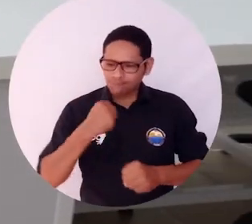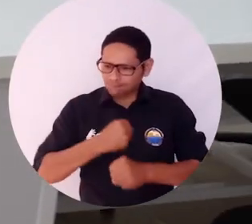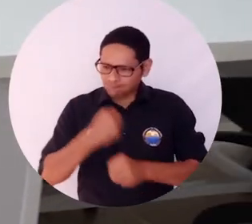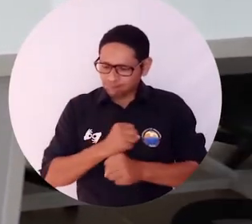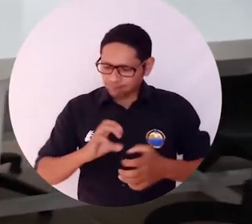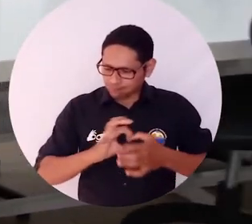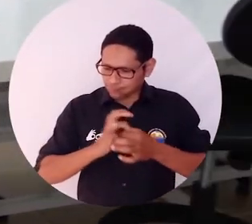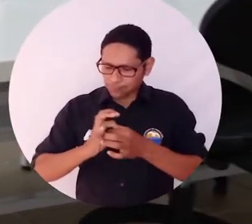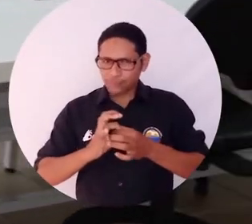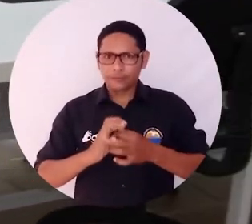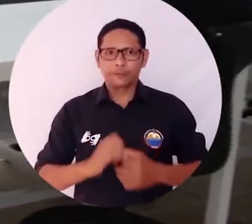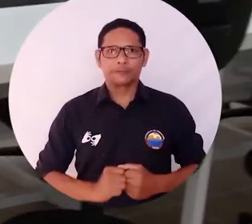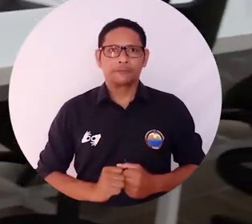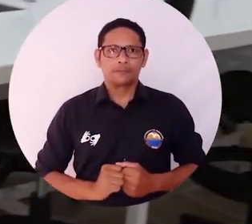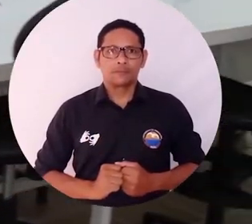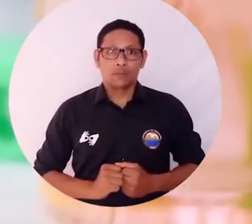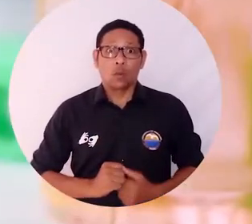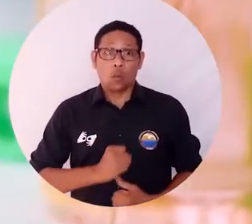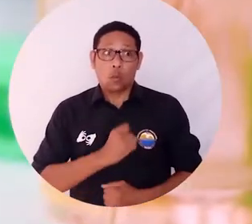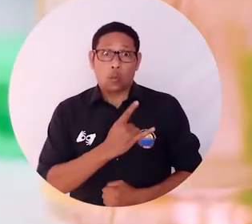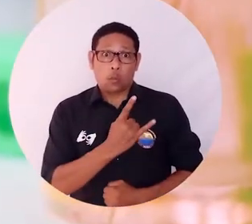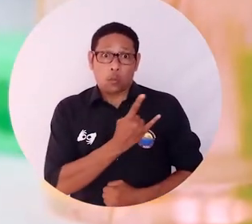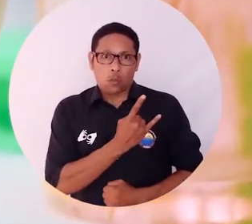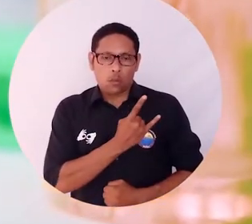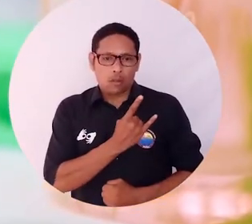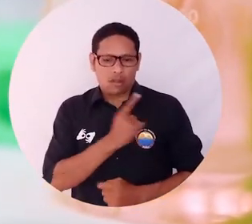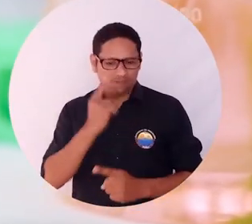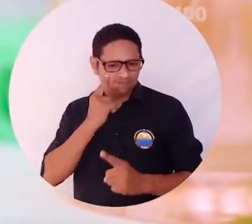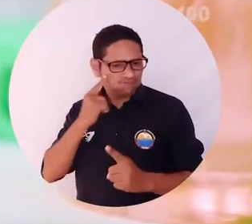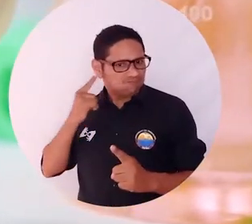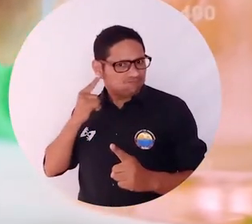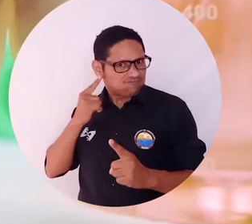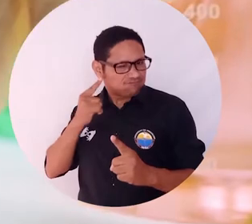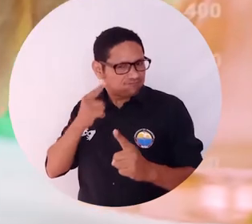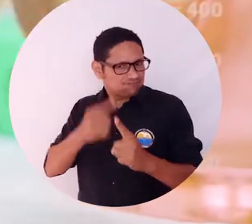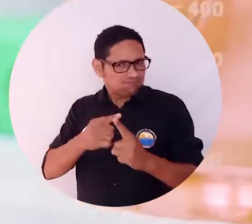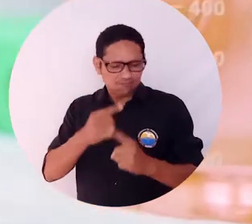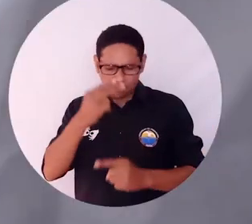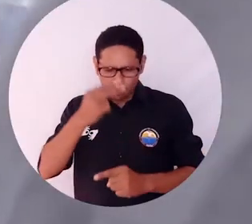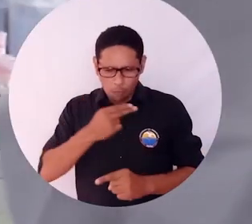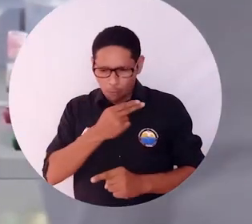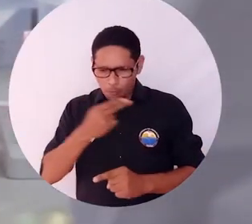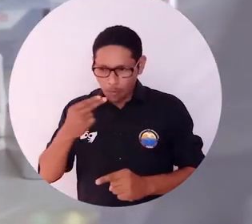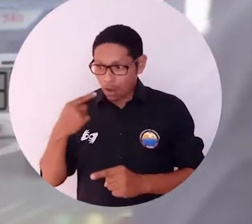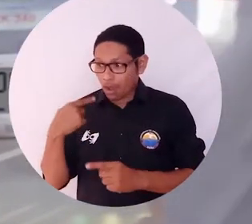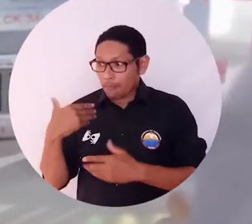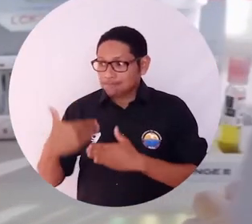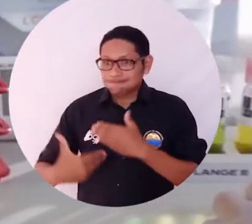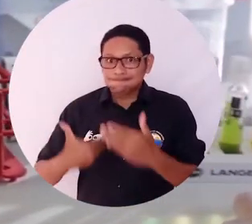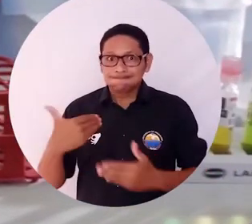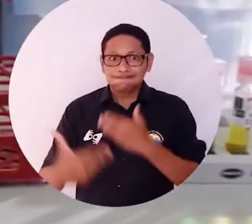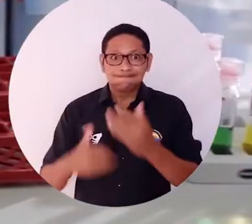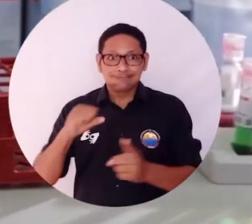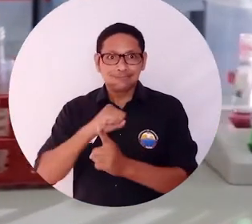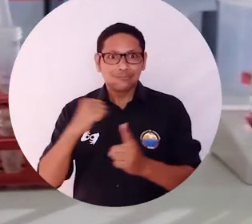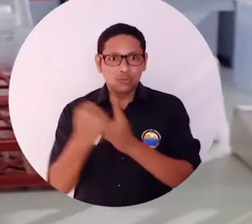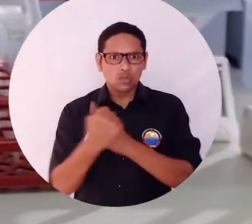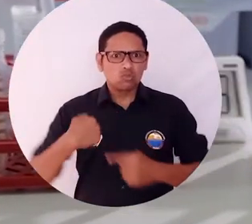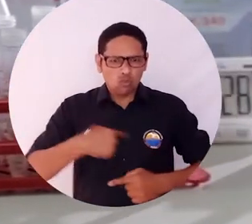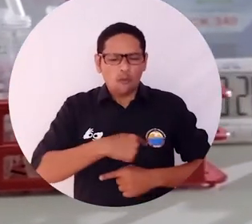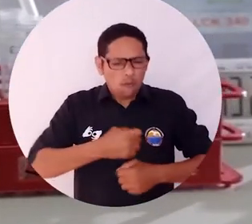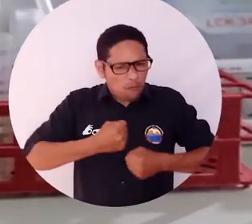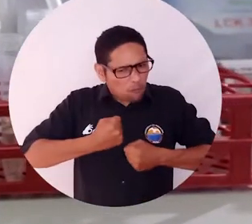La universidad, por su objeto misional, está comprometida con el desarrollo de la sociedad. Hemos hecho esfuerzos